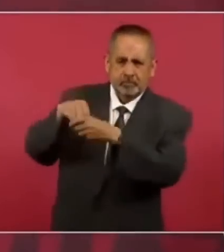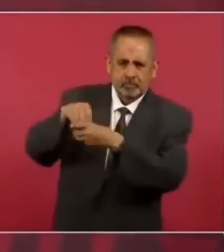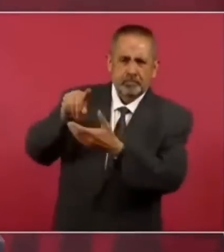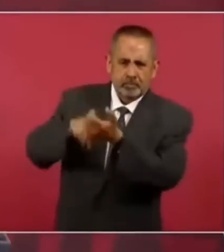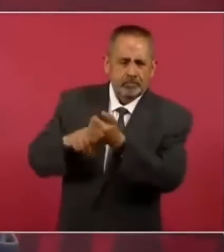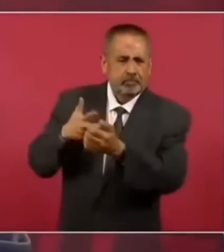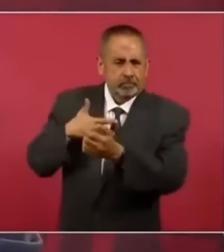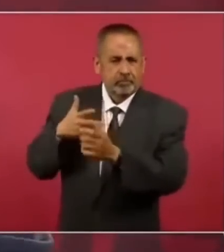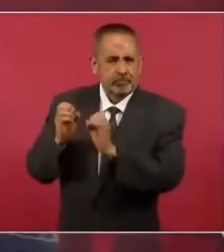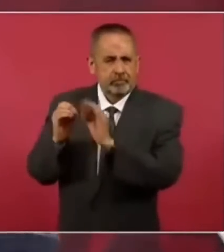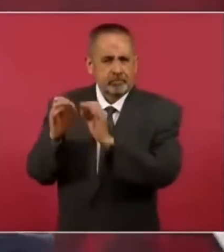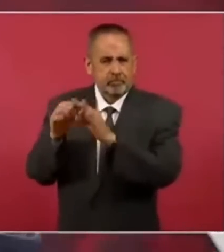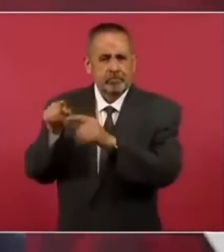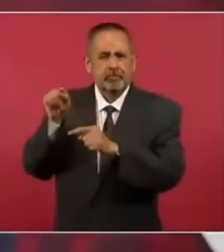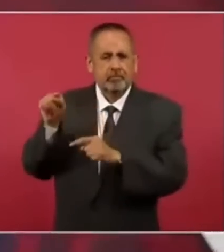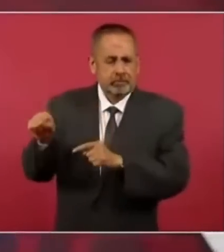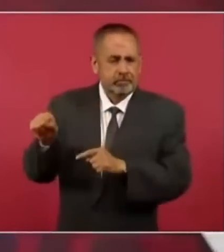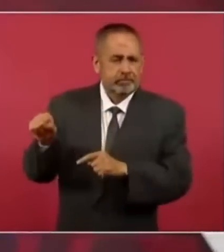y